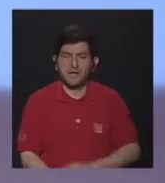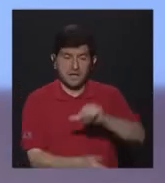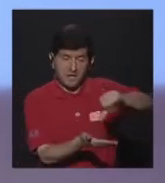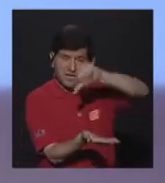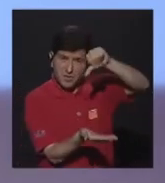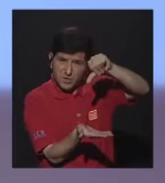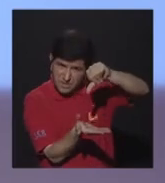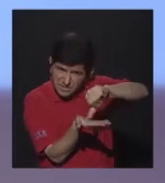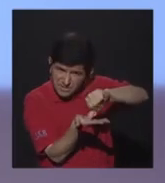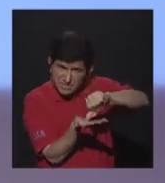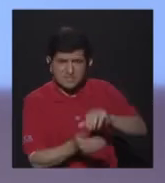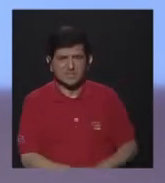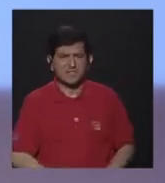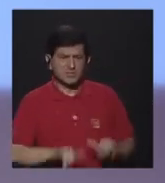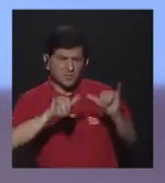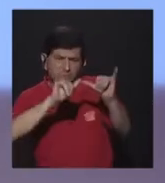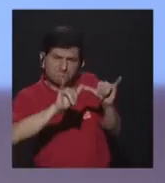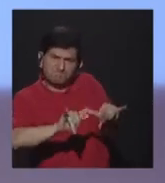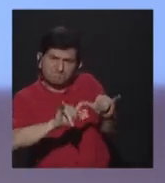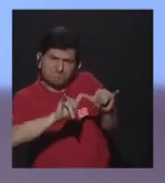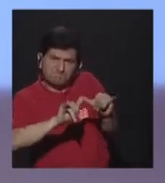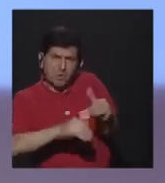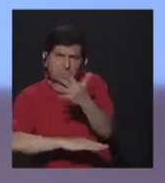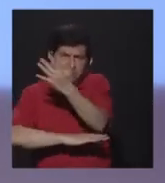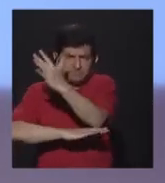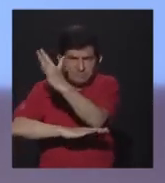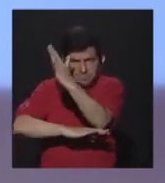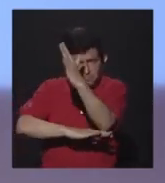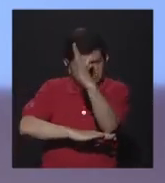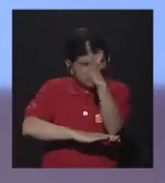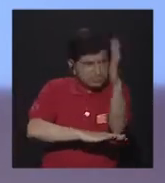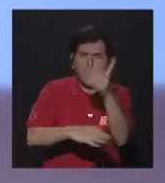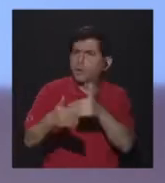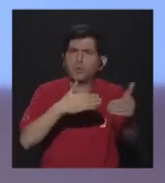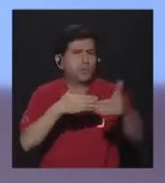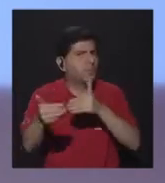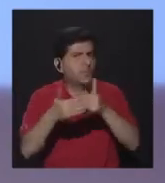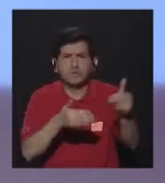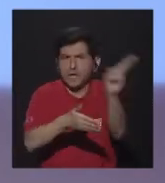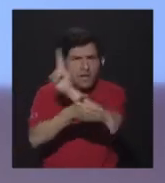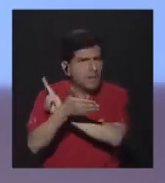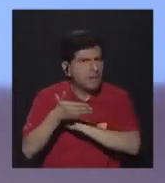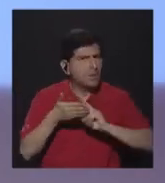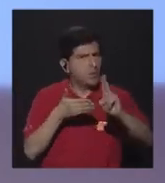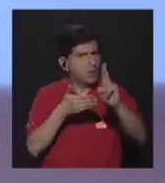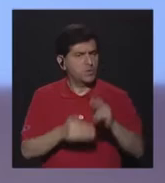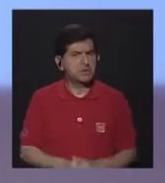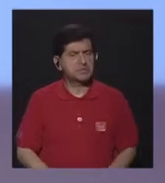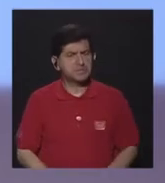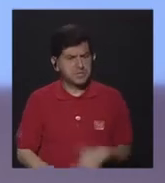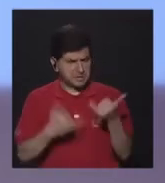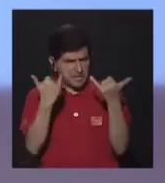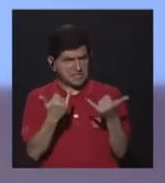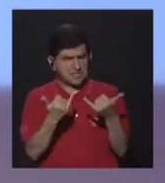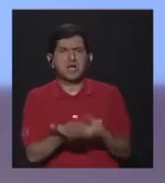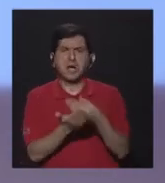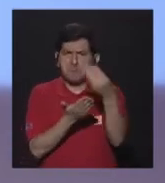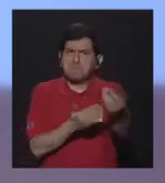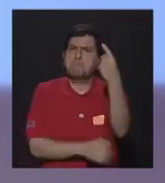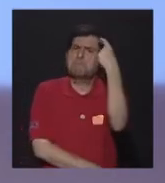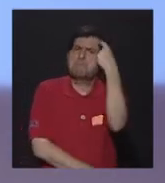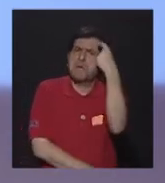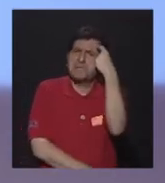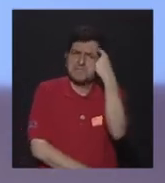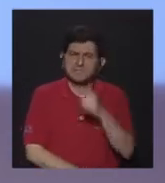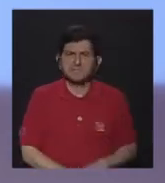y un remanente de área verde que a pesar de que la universidad los adquirió inició pensando